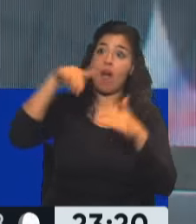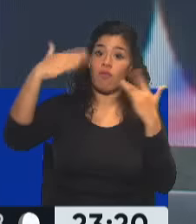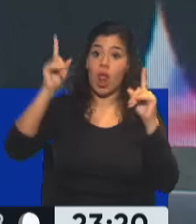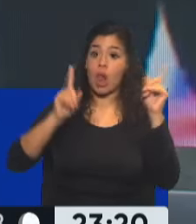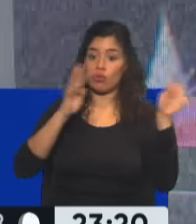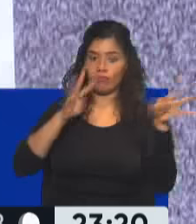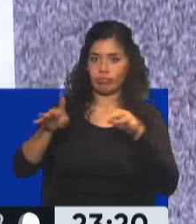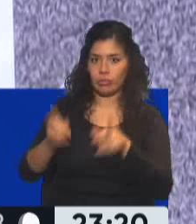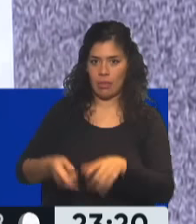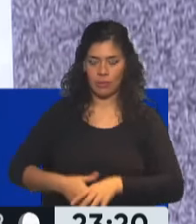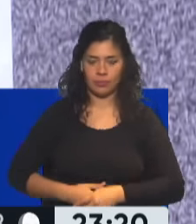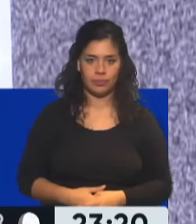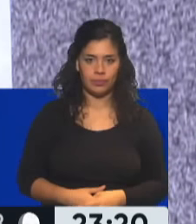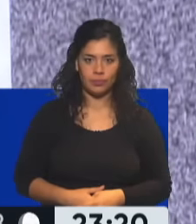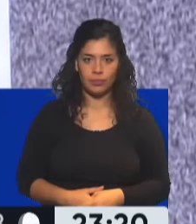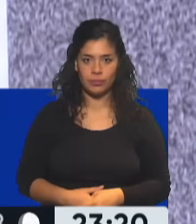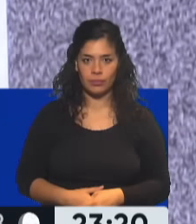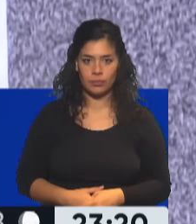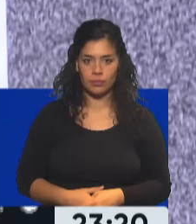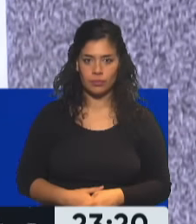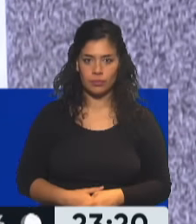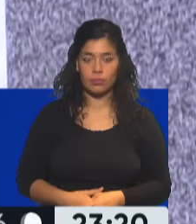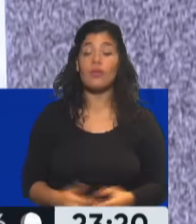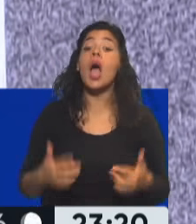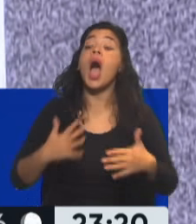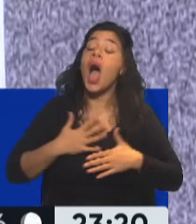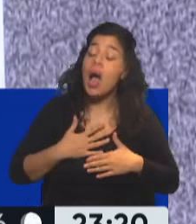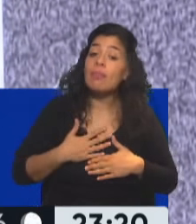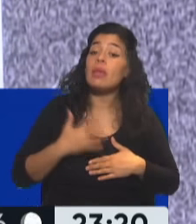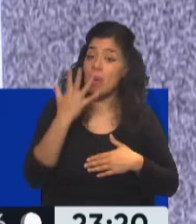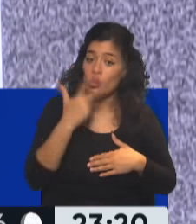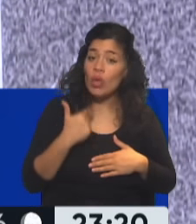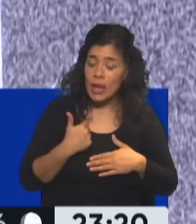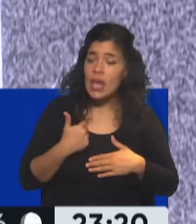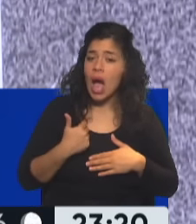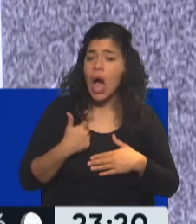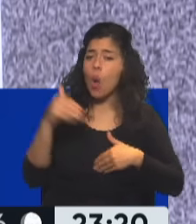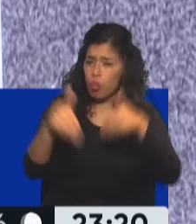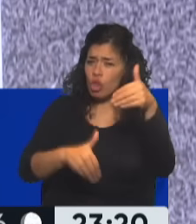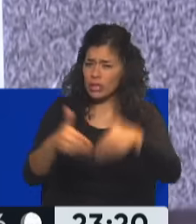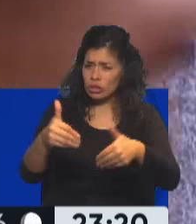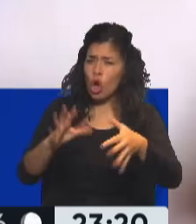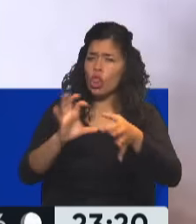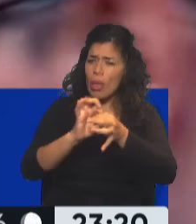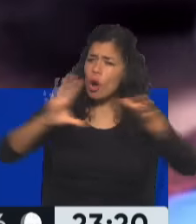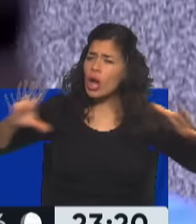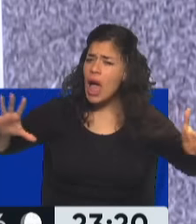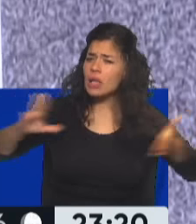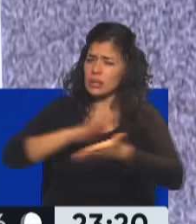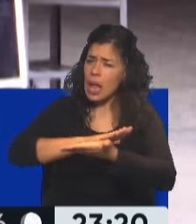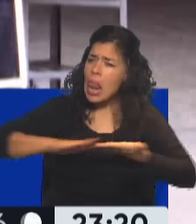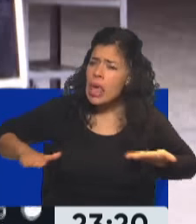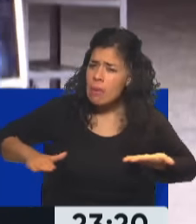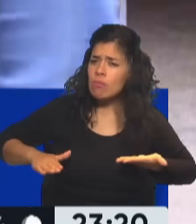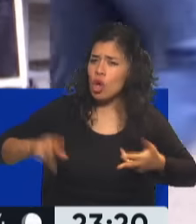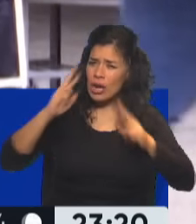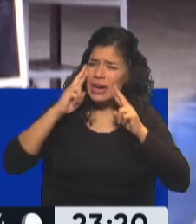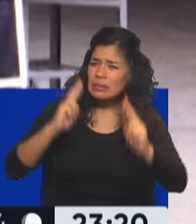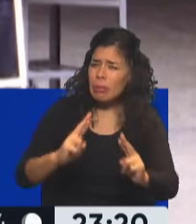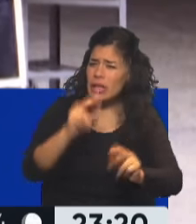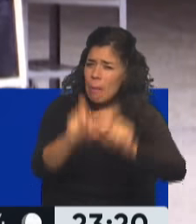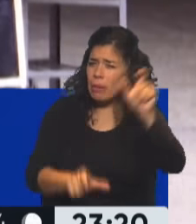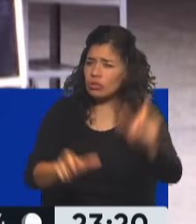testimonios. Yo abogo por una solución democrática, respetuosa de la voluntad popular.